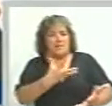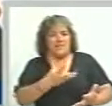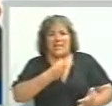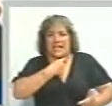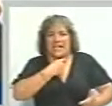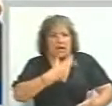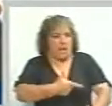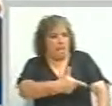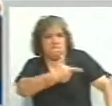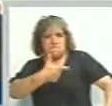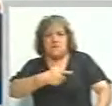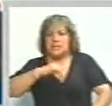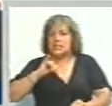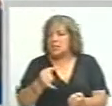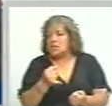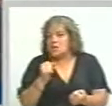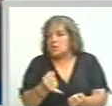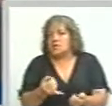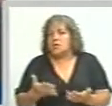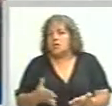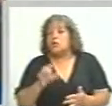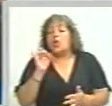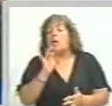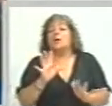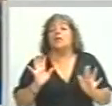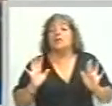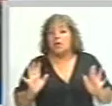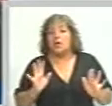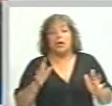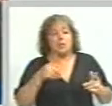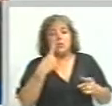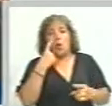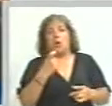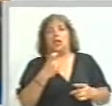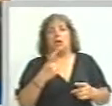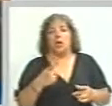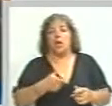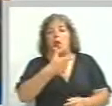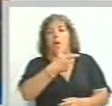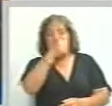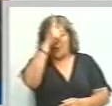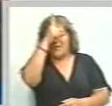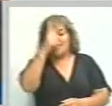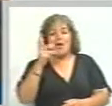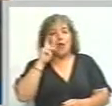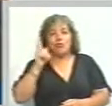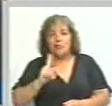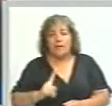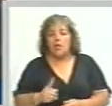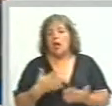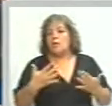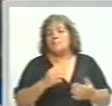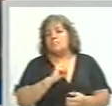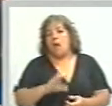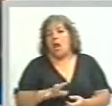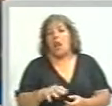cometer el delito, ¿no? Solo que, bueno, se encontró con que era un policía su víctima y le salió todo mal. Así que,